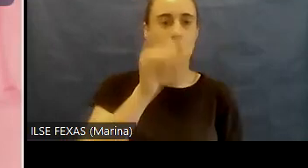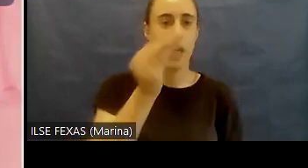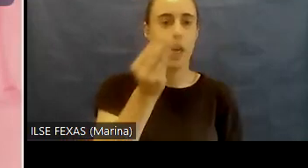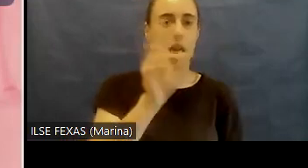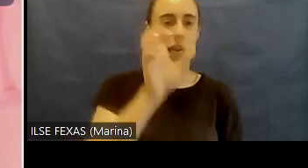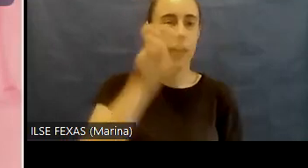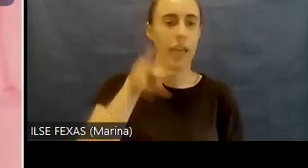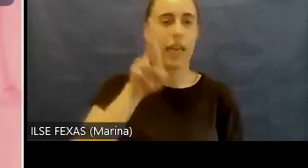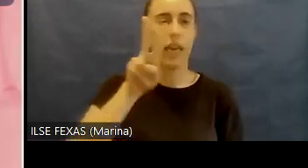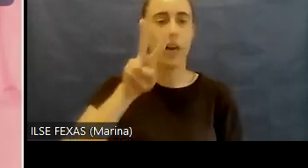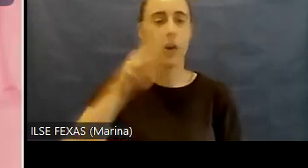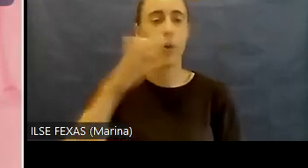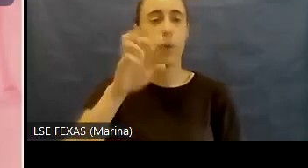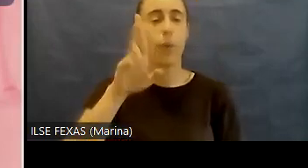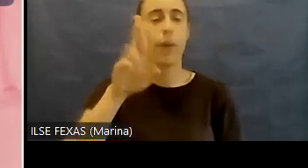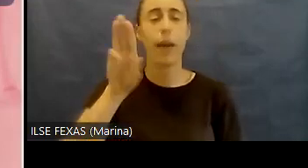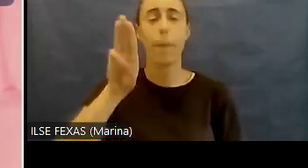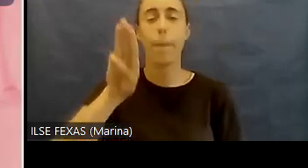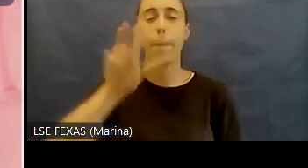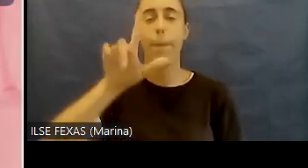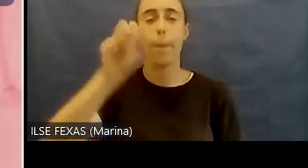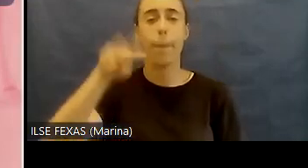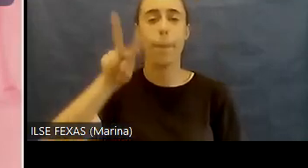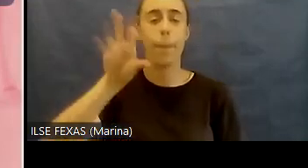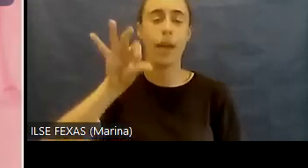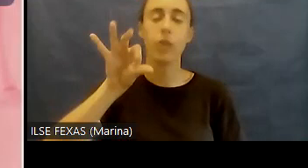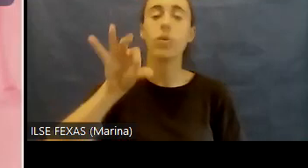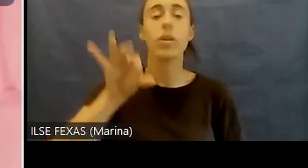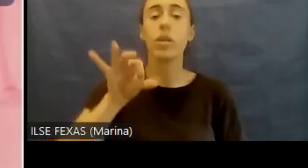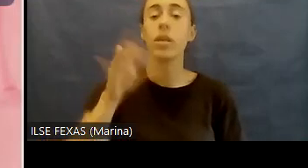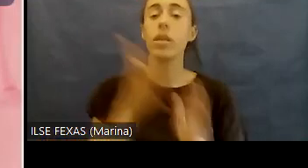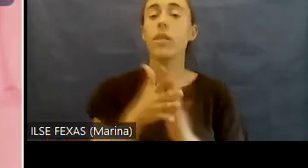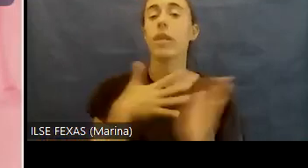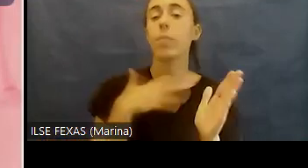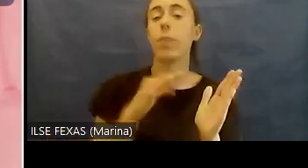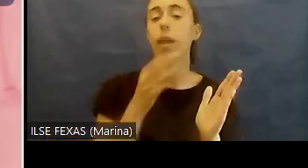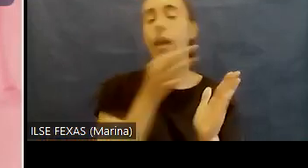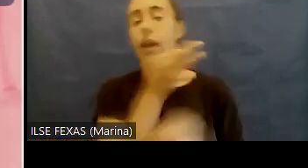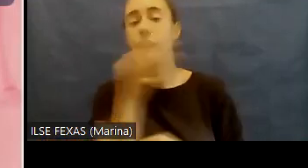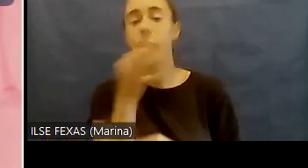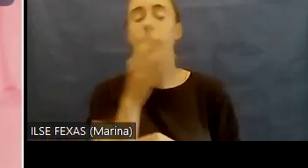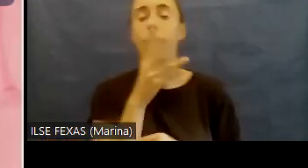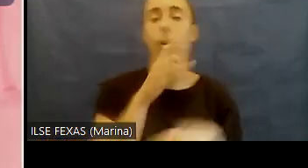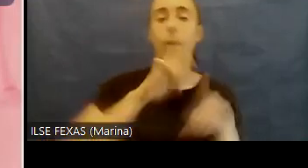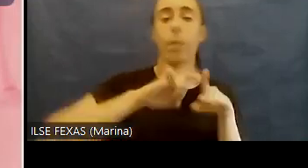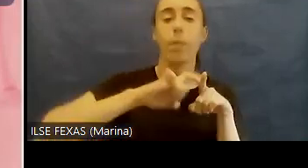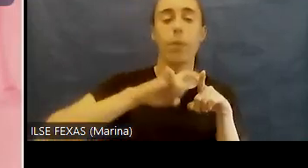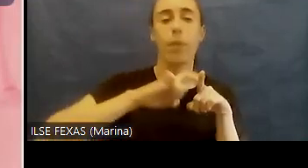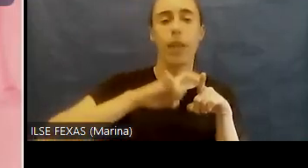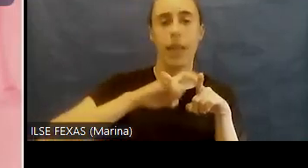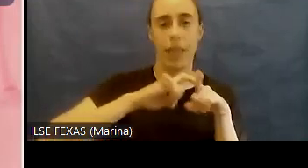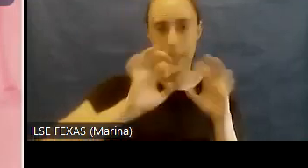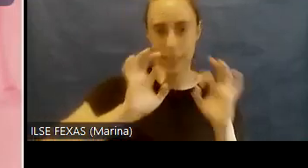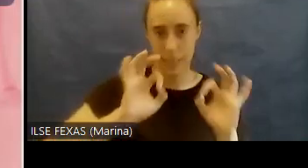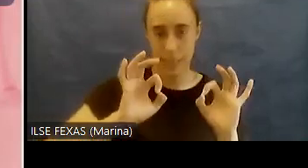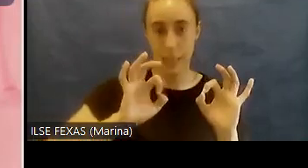caso, y bueno, deducimos que puede ser eficaz por las propiedades que tiene el gel de aloe vera. Pero